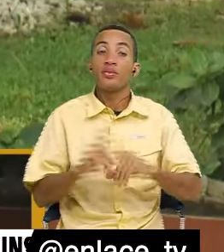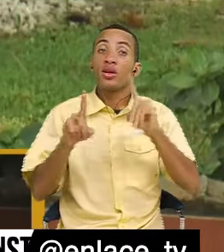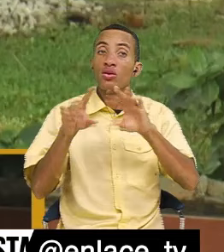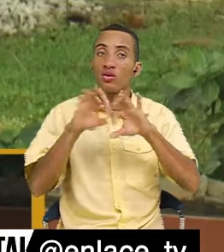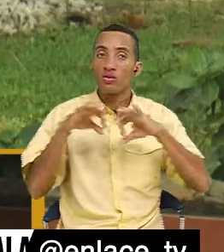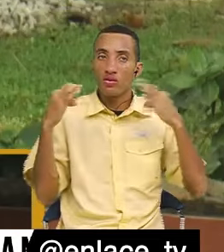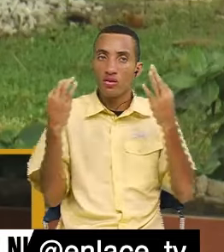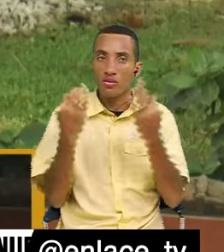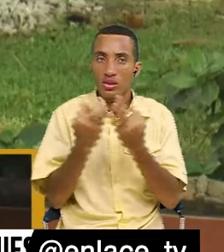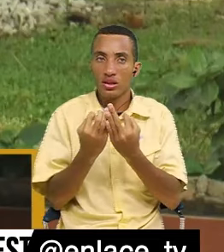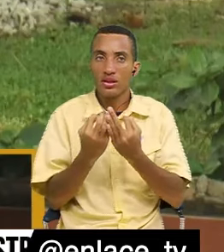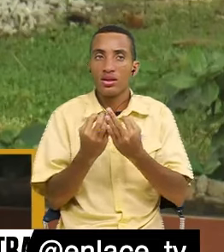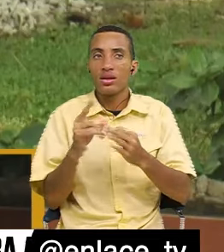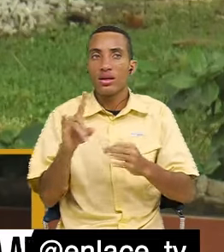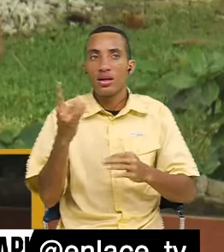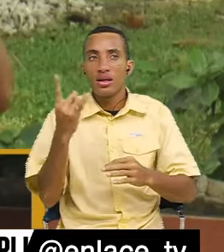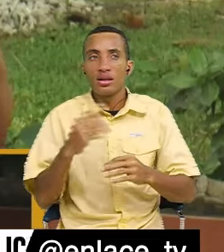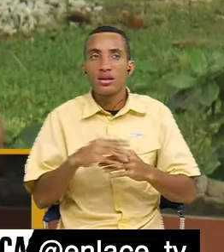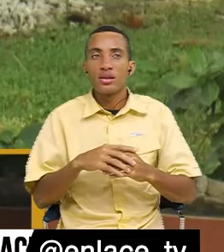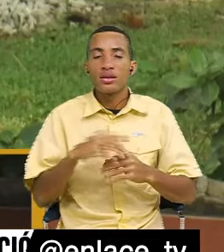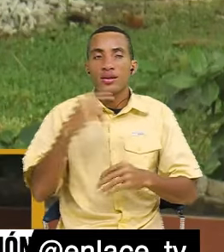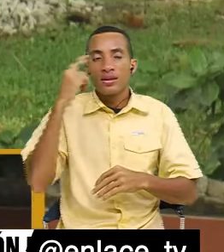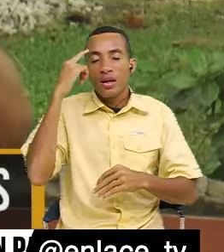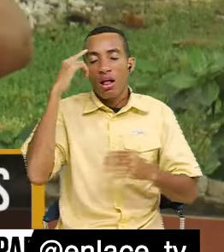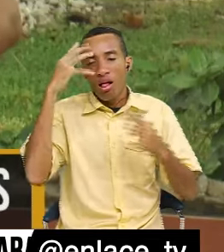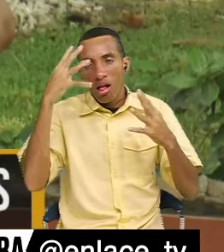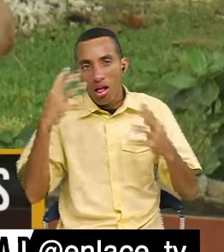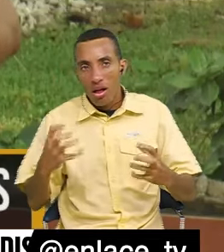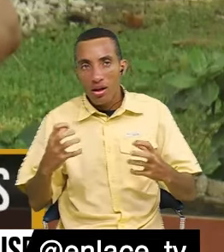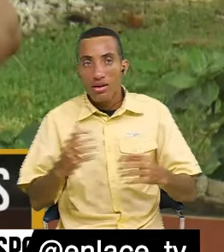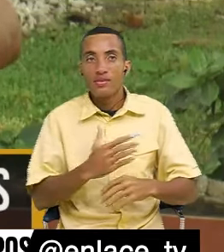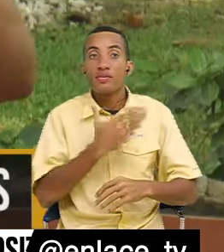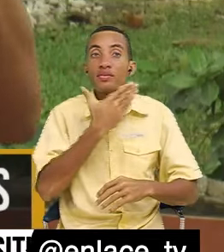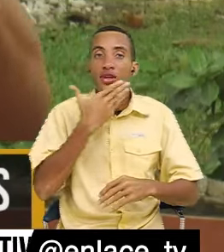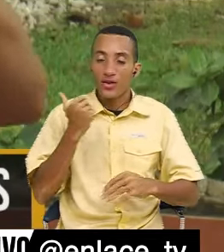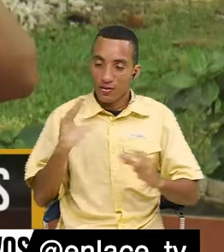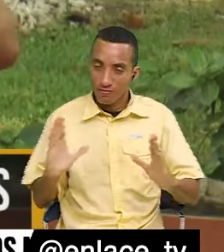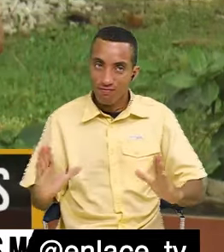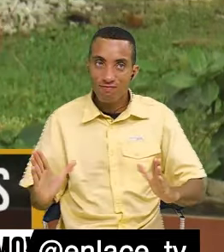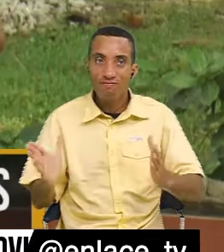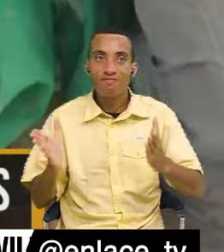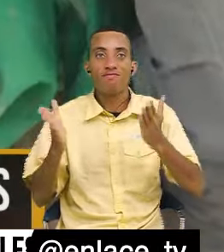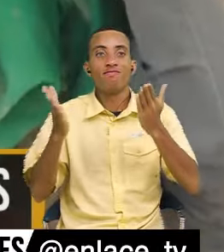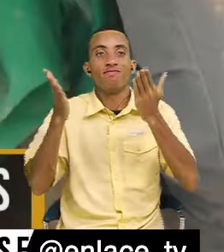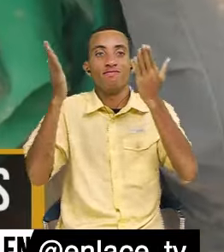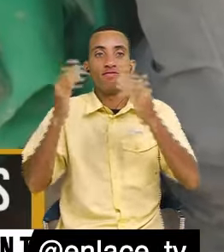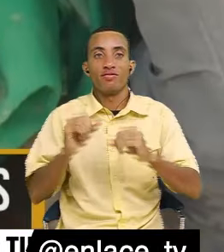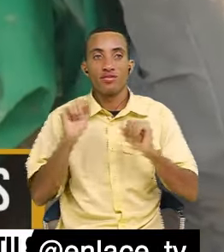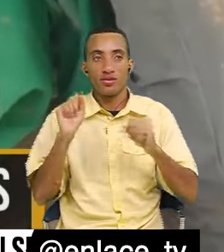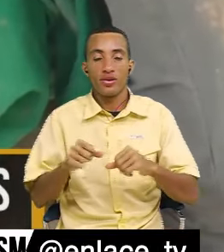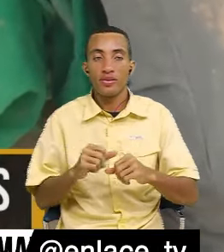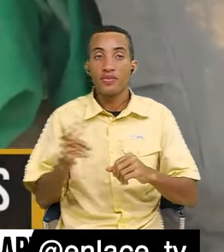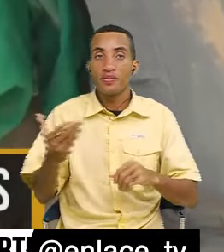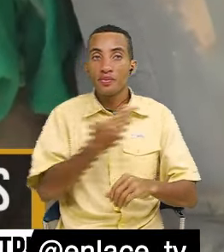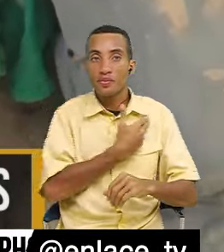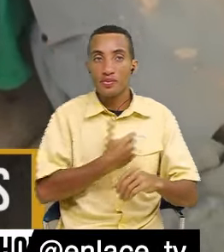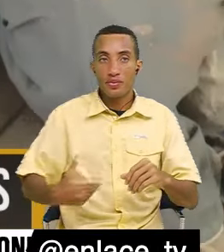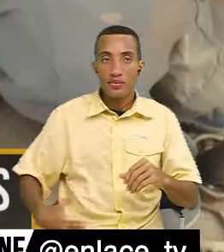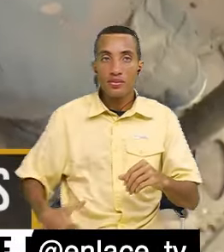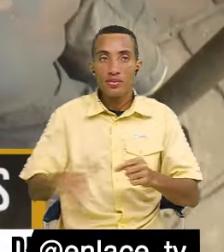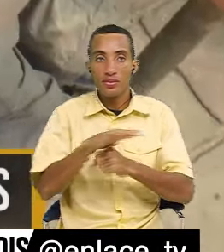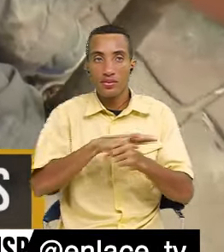encuentren en una depresión totalmente. Esta es la medicina totalmente para que ellos también salgan de eso. El presidente de la Junta de Acción Comunal